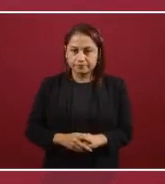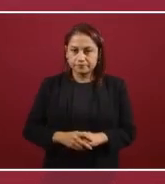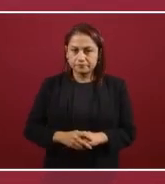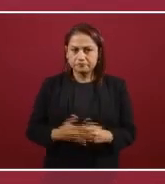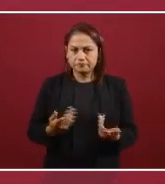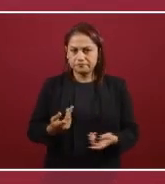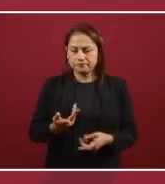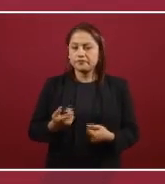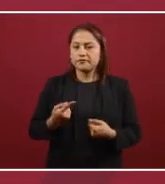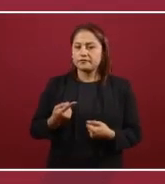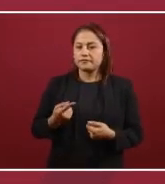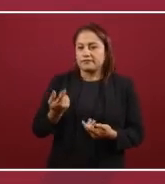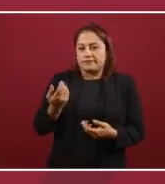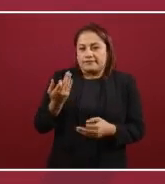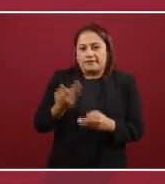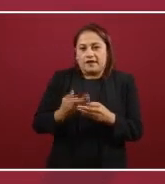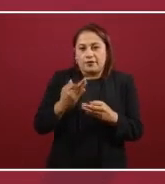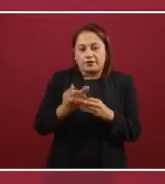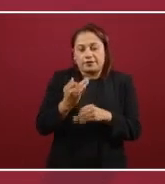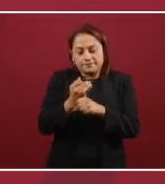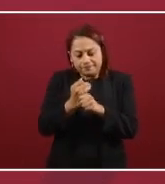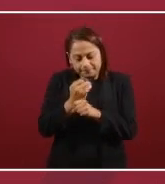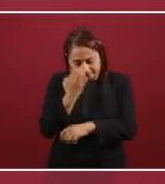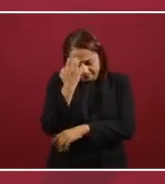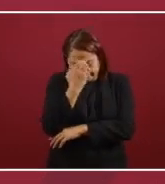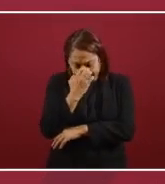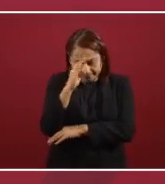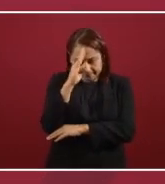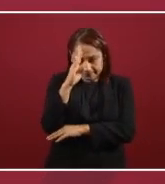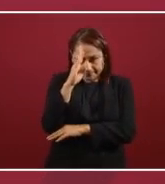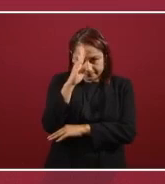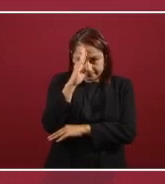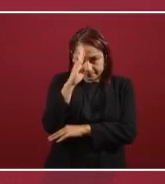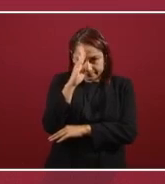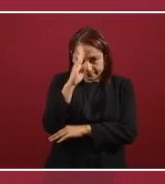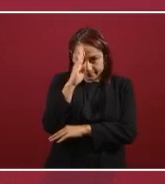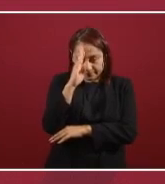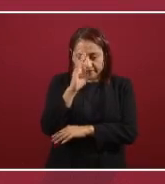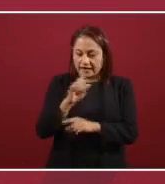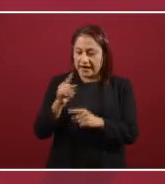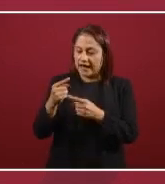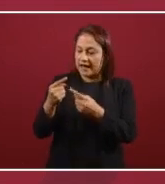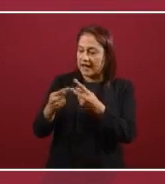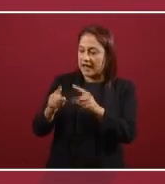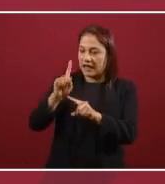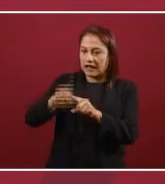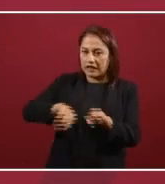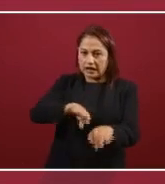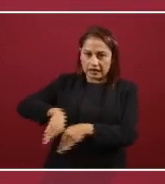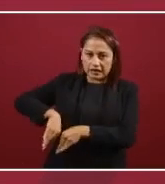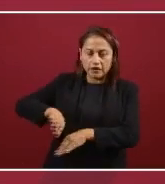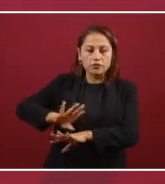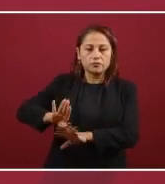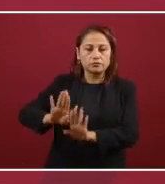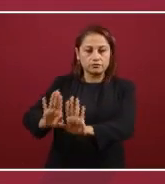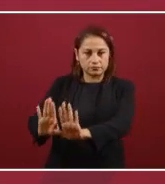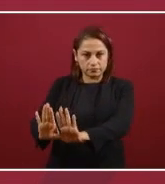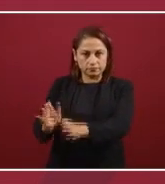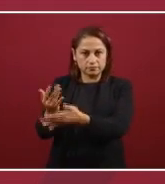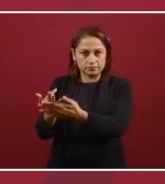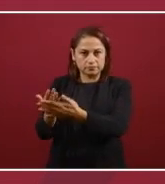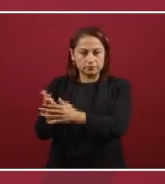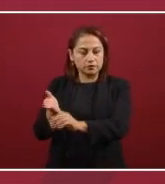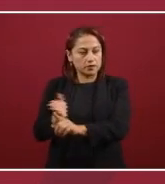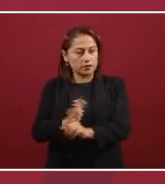descartar nada que signifique atender este